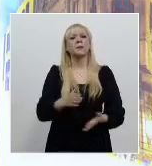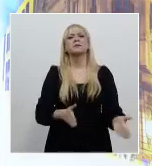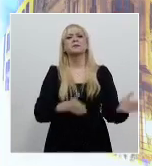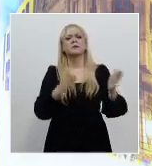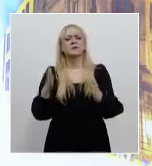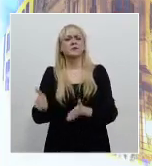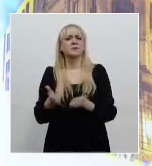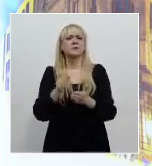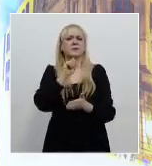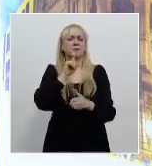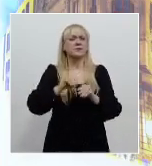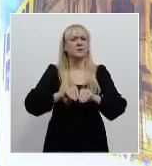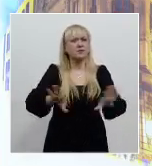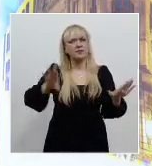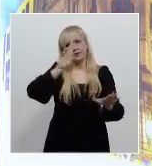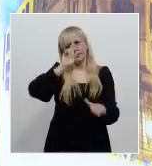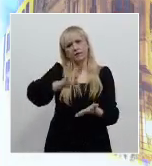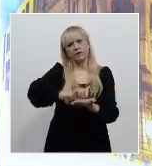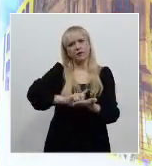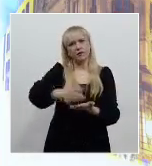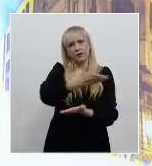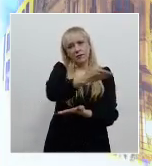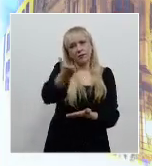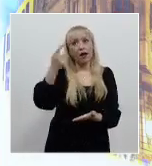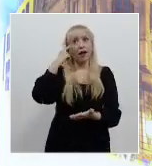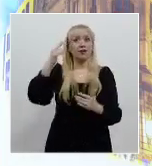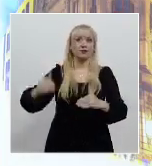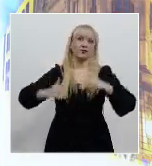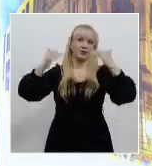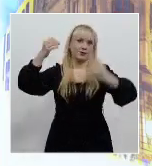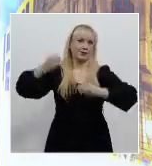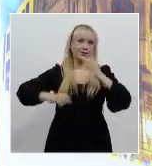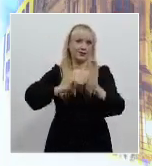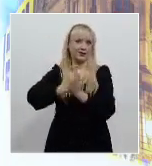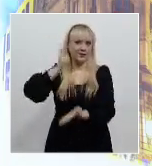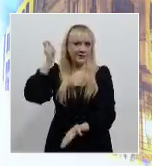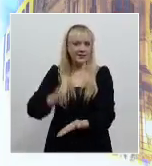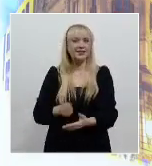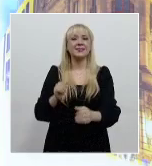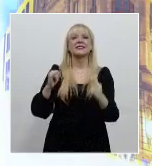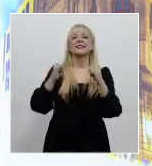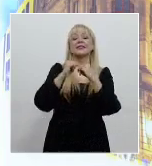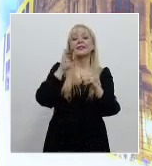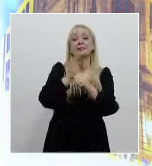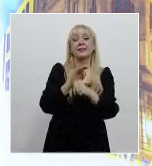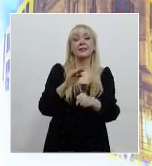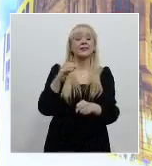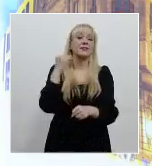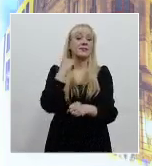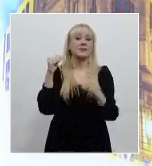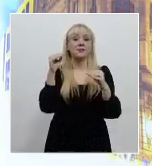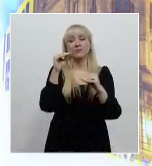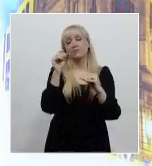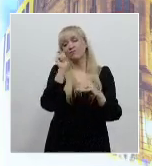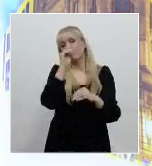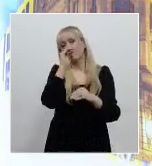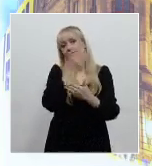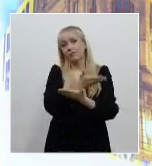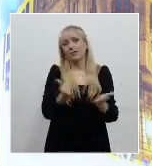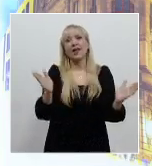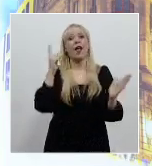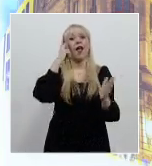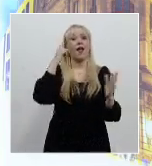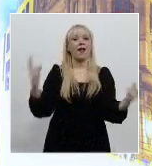de promover el respeto a sus derechos, la Suprema Corte y la Defensoría Pública llevaron a cabo el Encuentro Nacional de Personas con